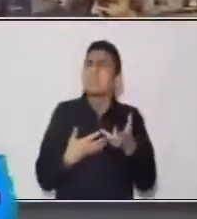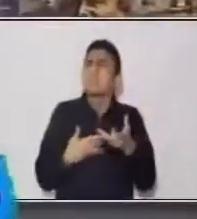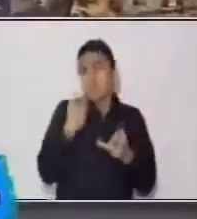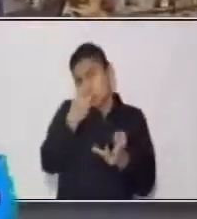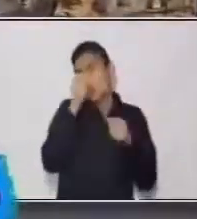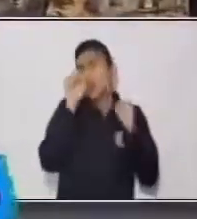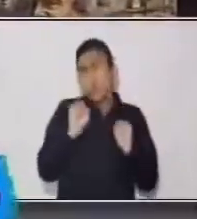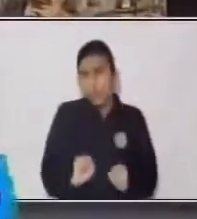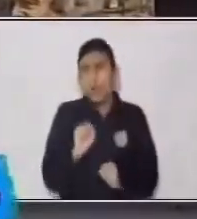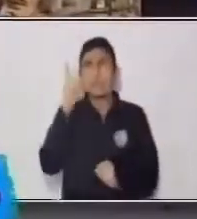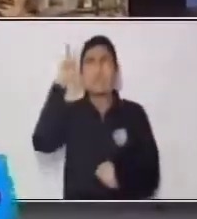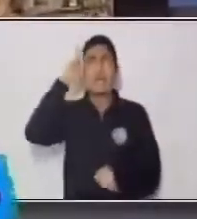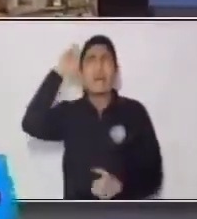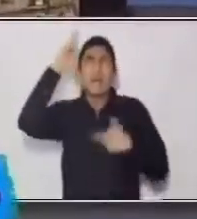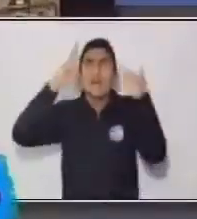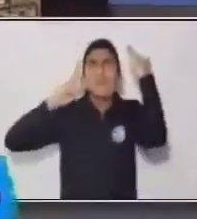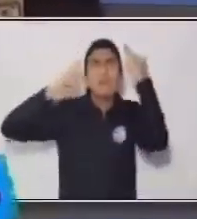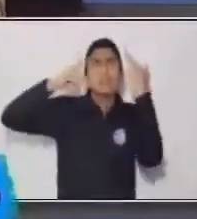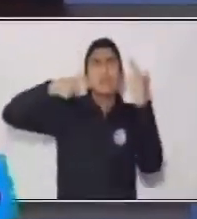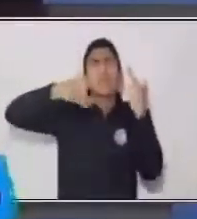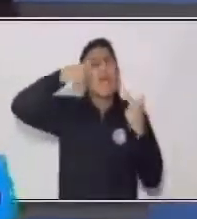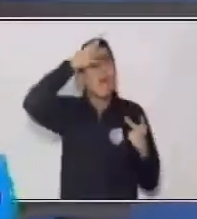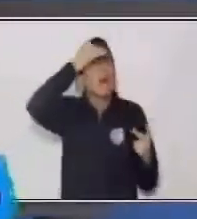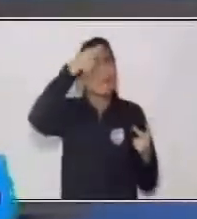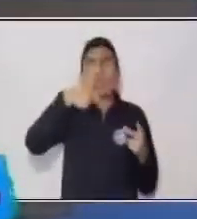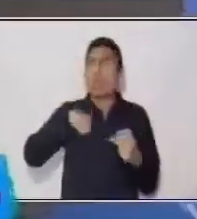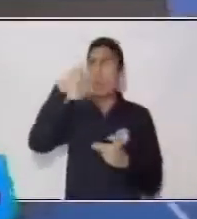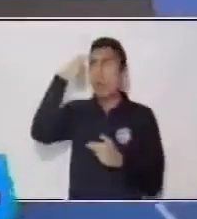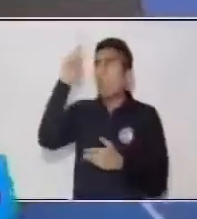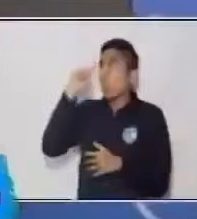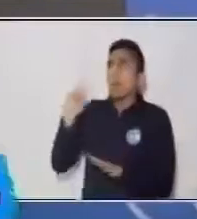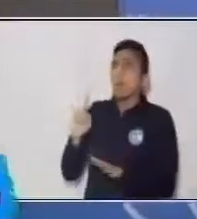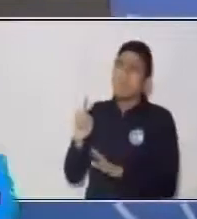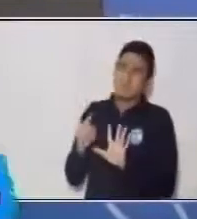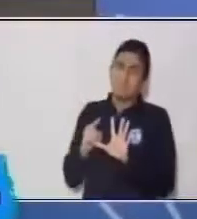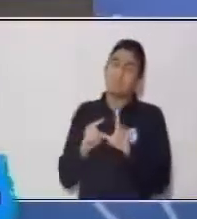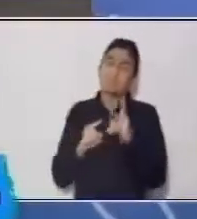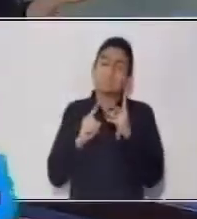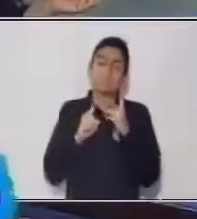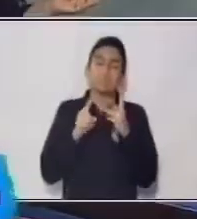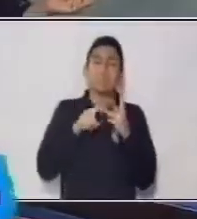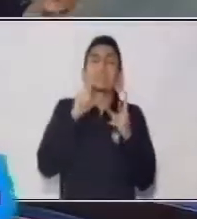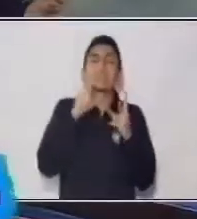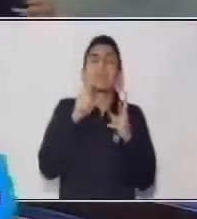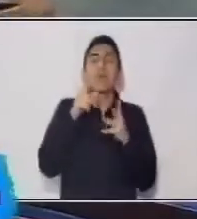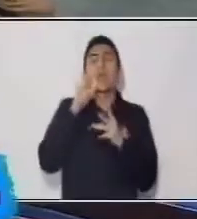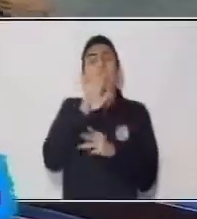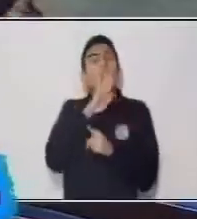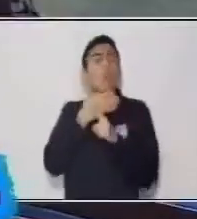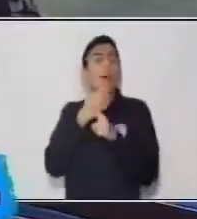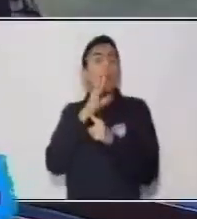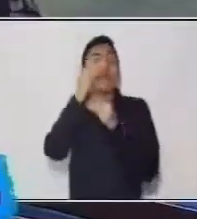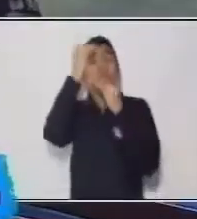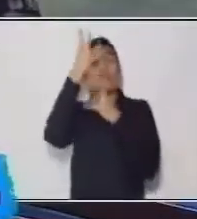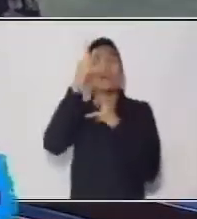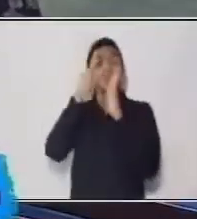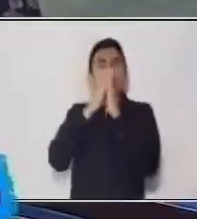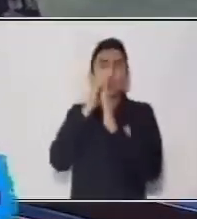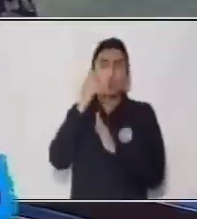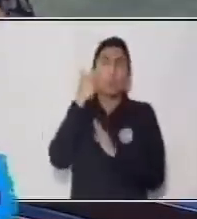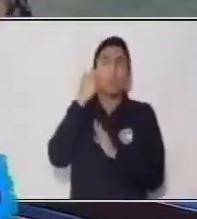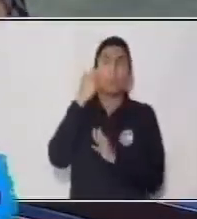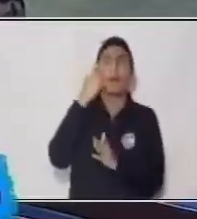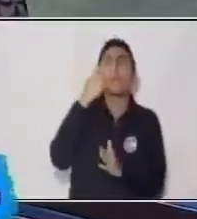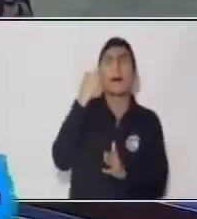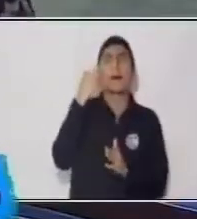hagas esa reflexión de qué fue lo que aprendiste. Comparte siempre con un adulto lo que has aprendido, con tu